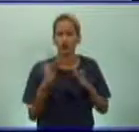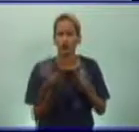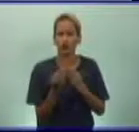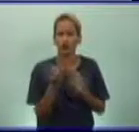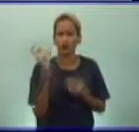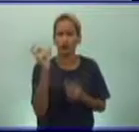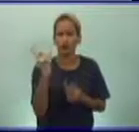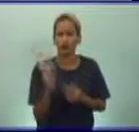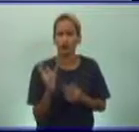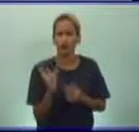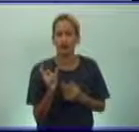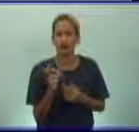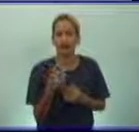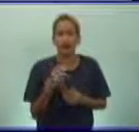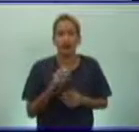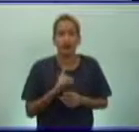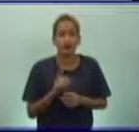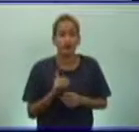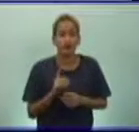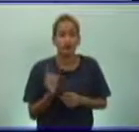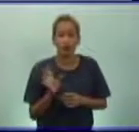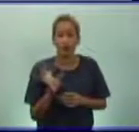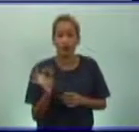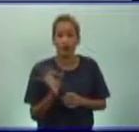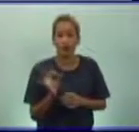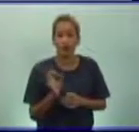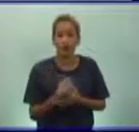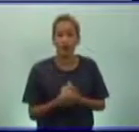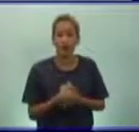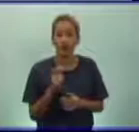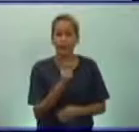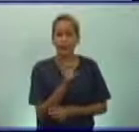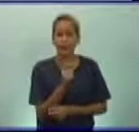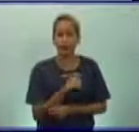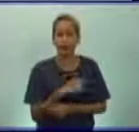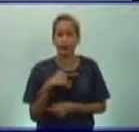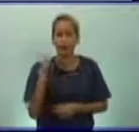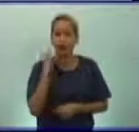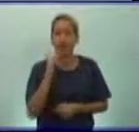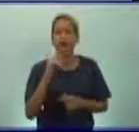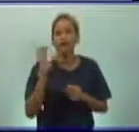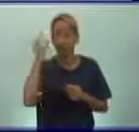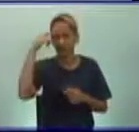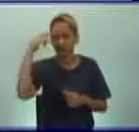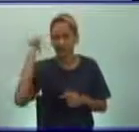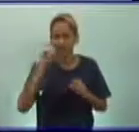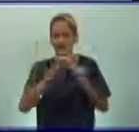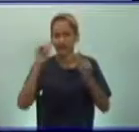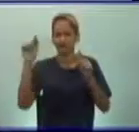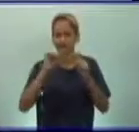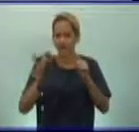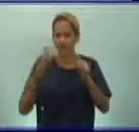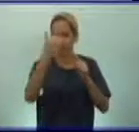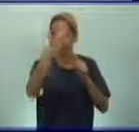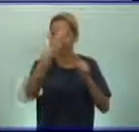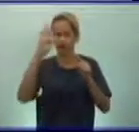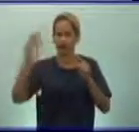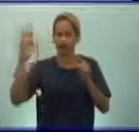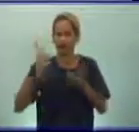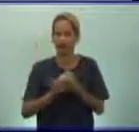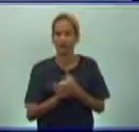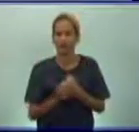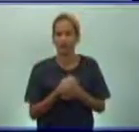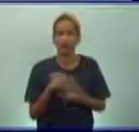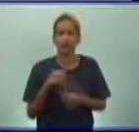palabras excepto todavía y maestra. Después explíquenles al familiar que los